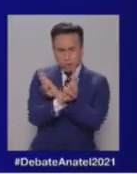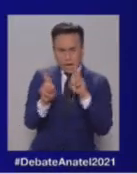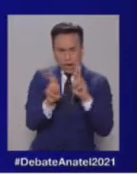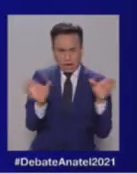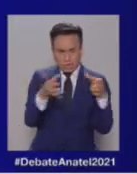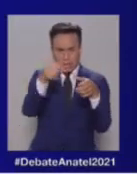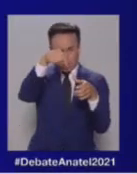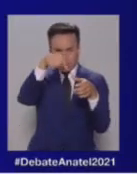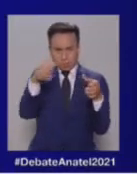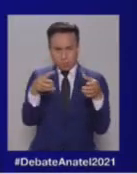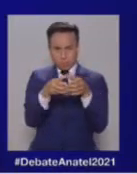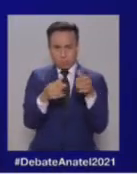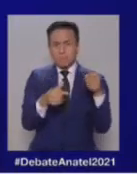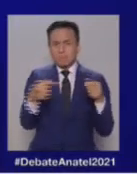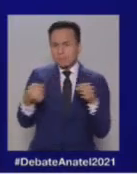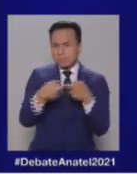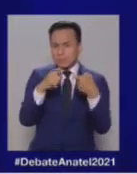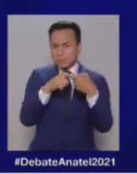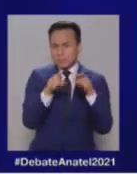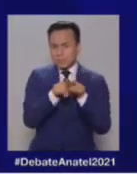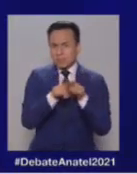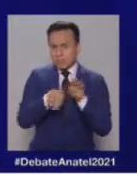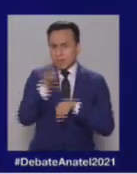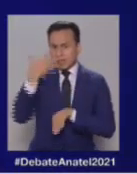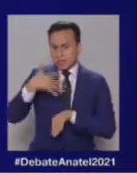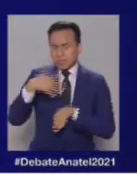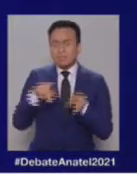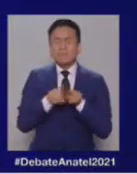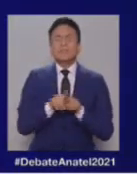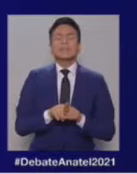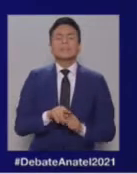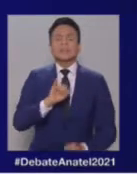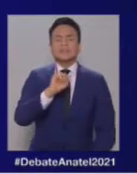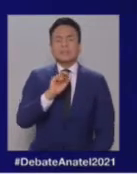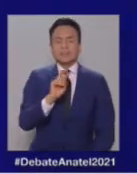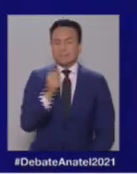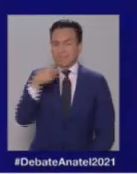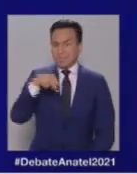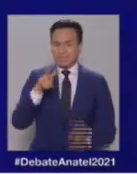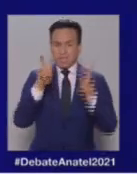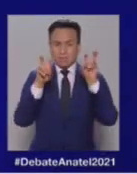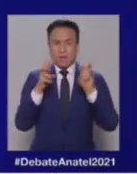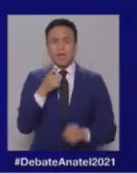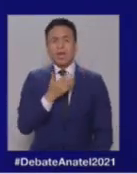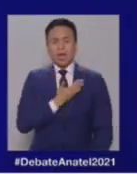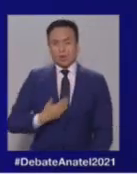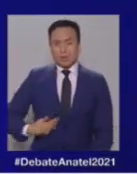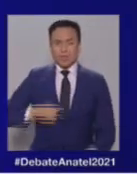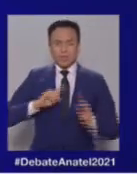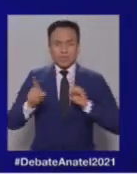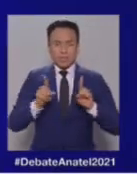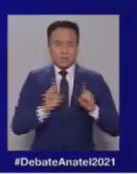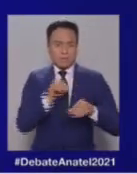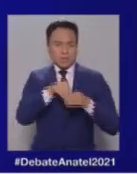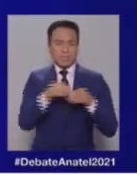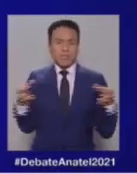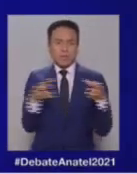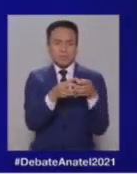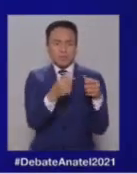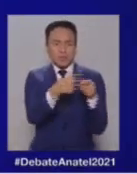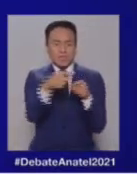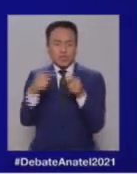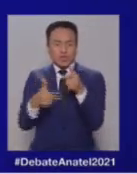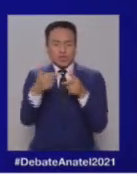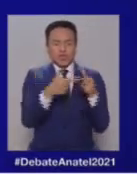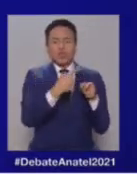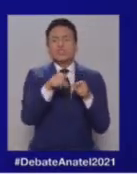fue aprovechado por la carta de Chile Podemos Más, Sebastián Sichel, que le pidió directamente a la senadora Yasna Proboste y a Gabriel Boric retirar el proyecto de